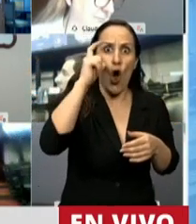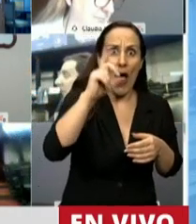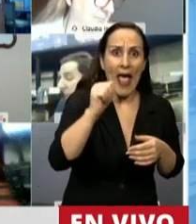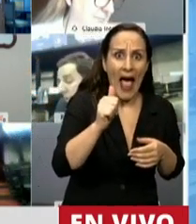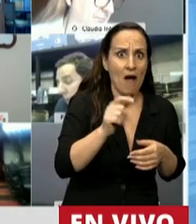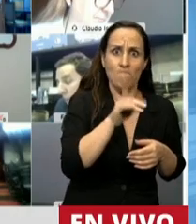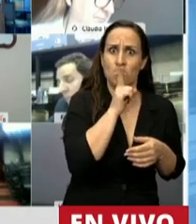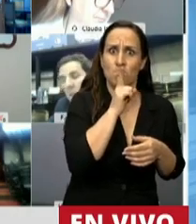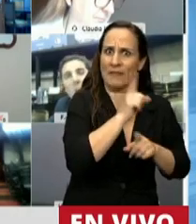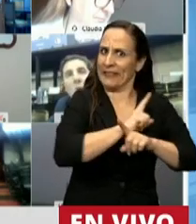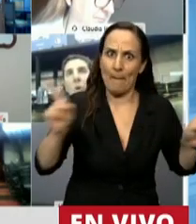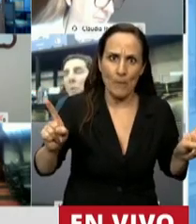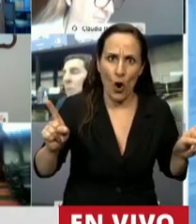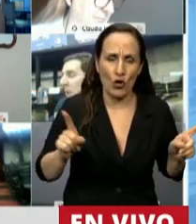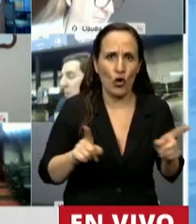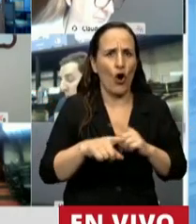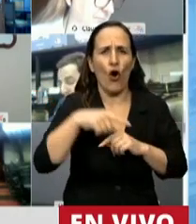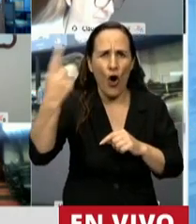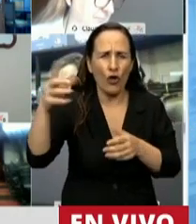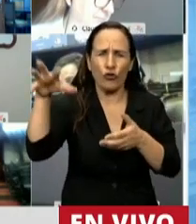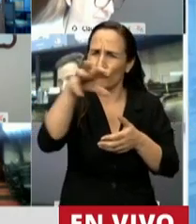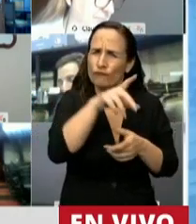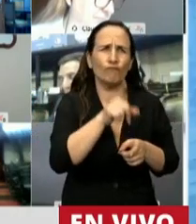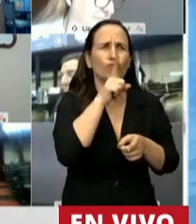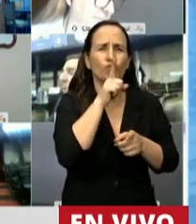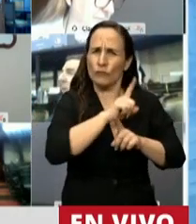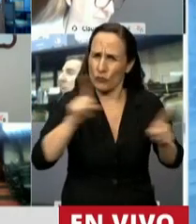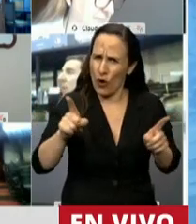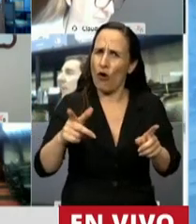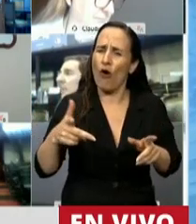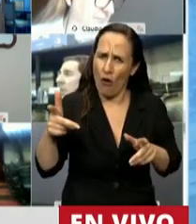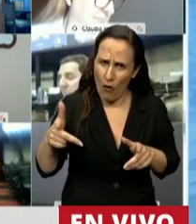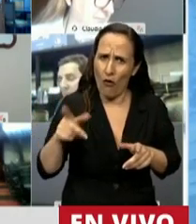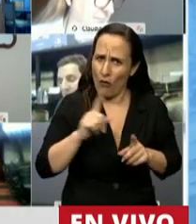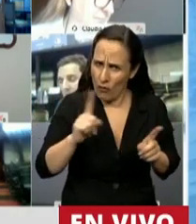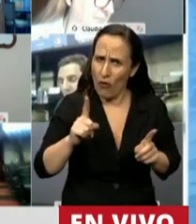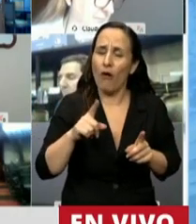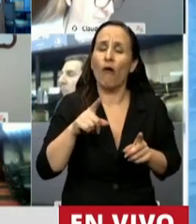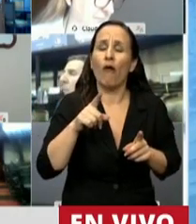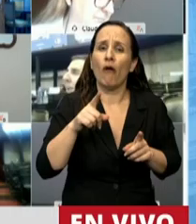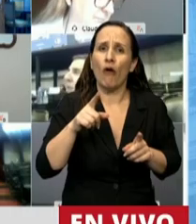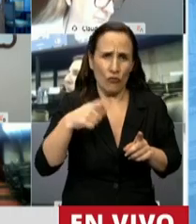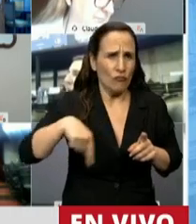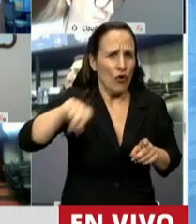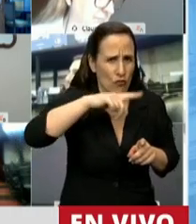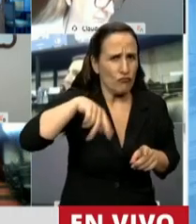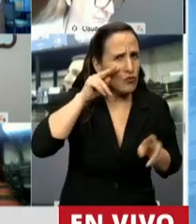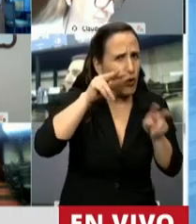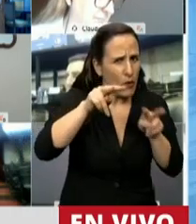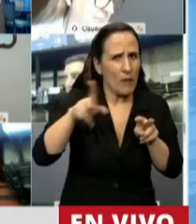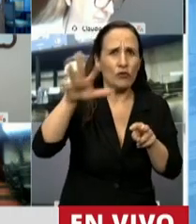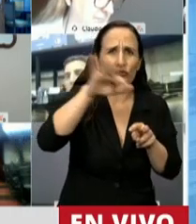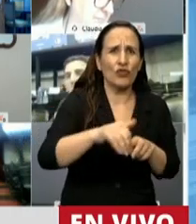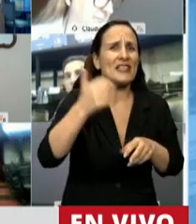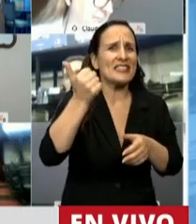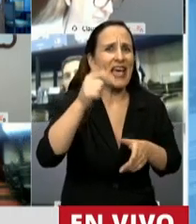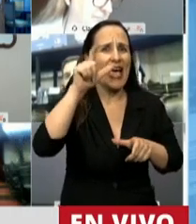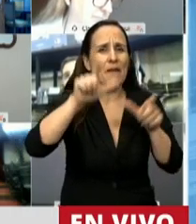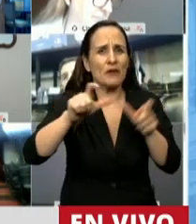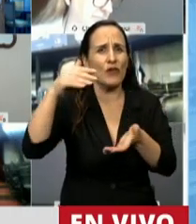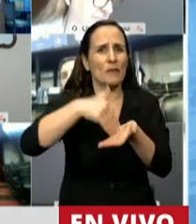Amnistía Internacional o Human Rights Watch. Y mucho menos se callan, señor presidente, y eso lo podemos ver todos los días, los 6 millones de